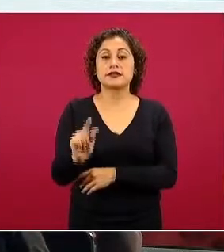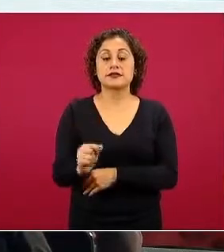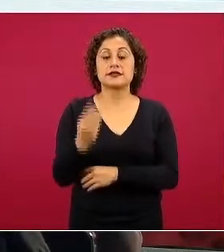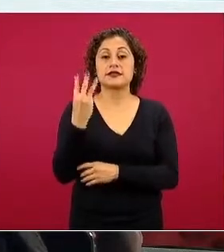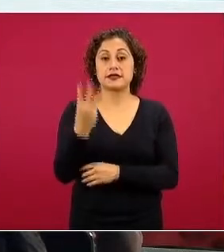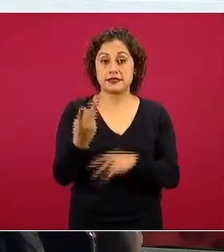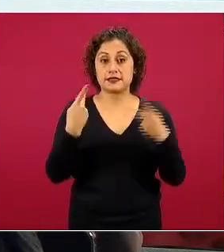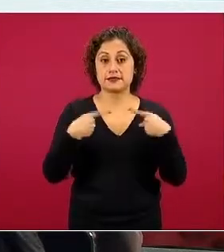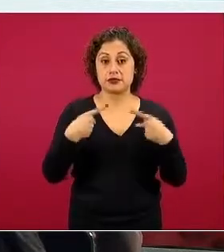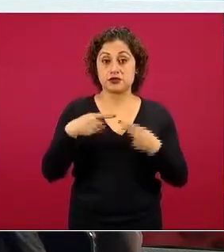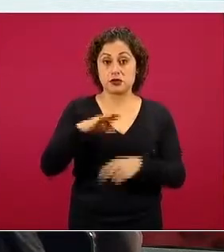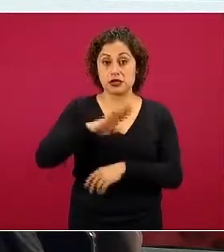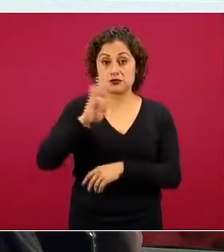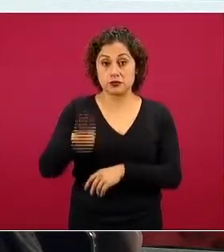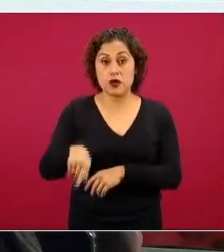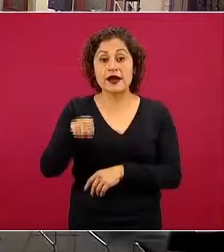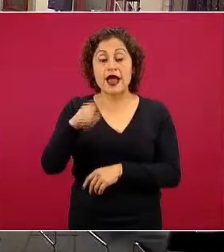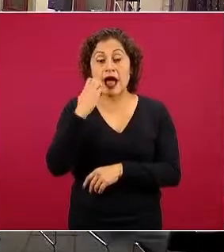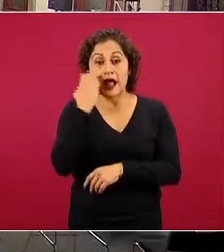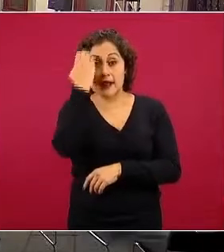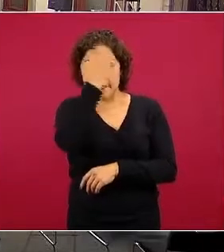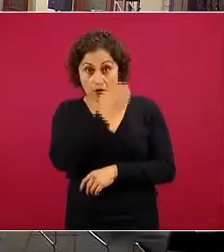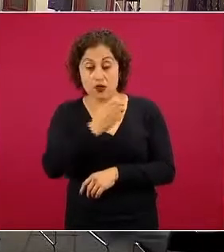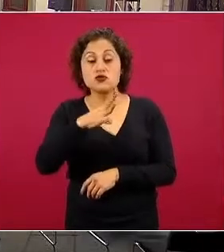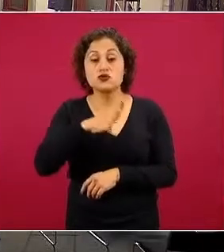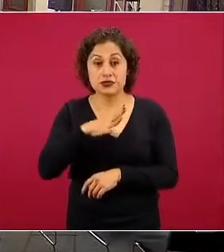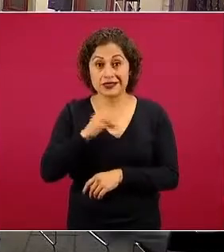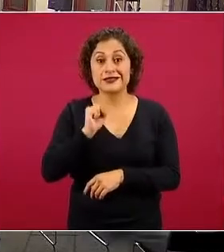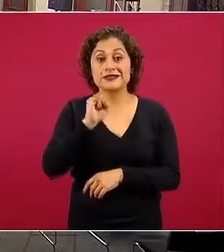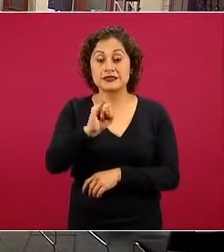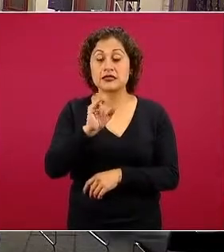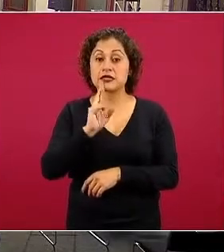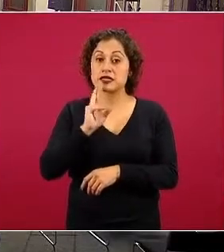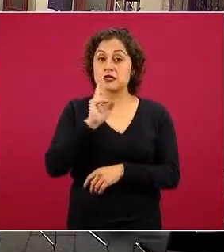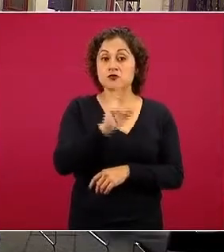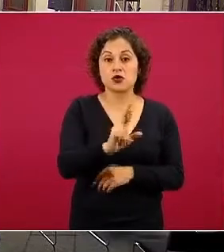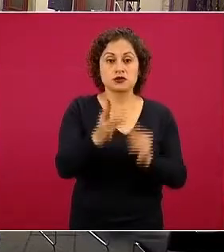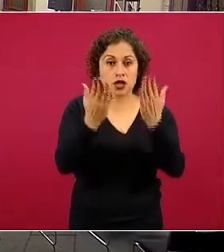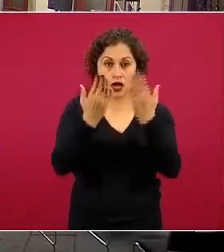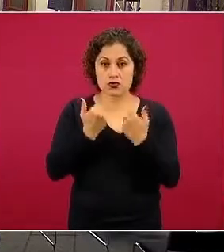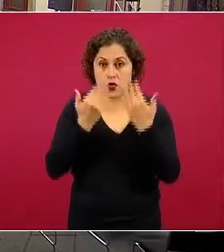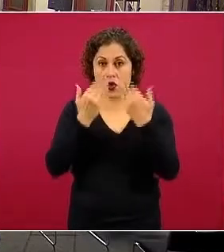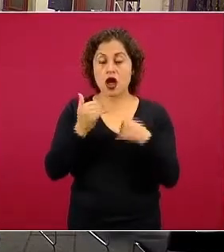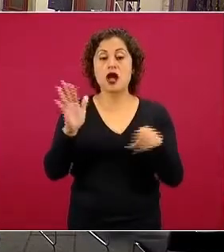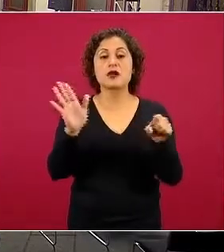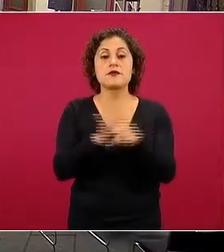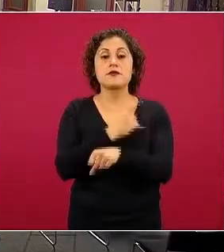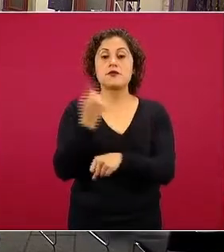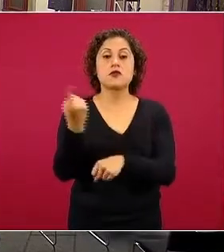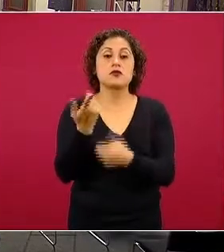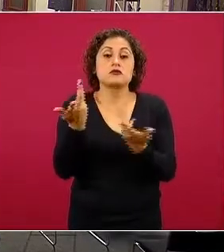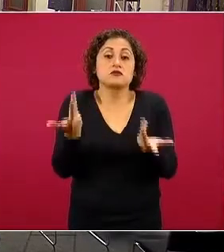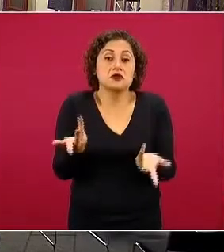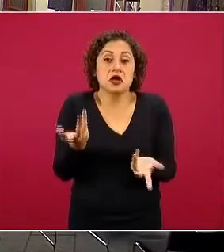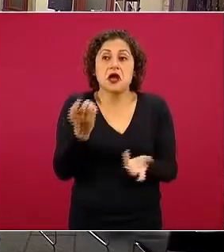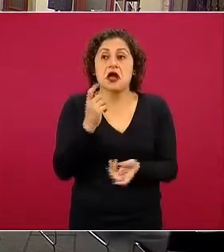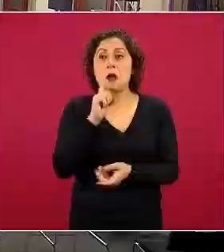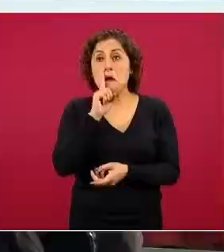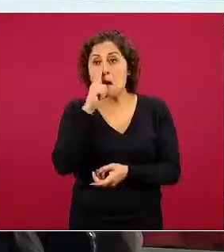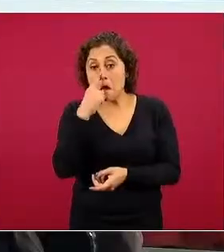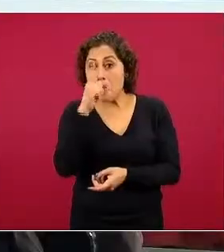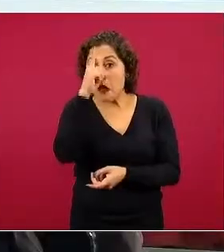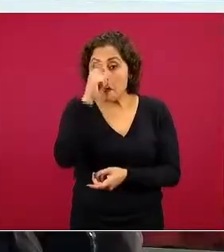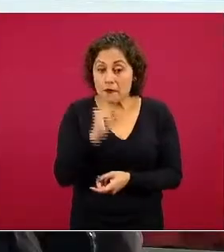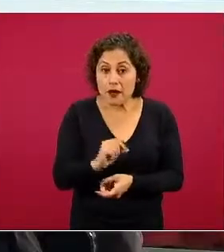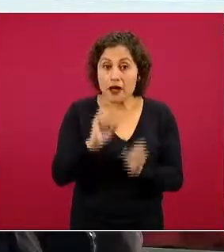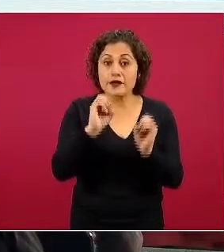defunciones que se les tomó muestra pero no tienen una posibilidad de resultado porque la muestra no fue correctamente tomada o